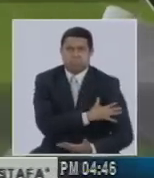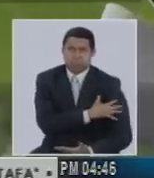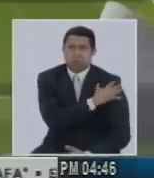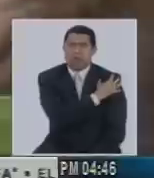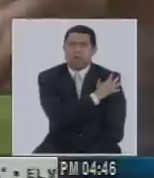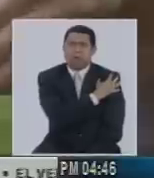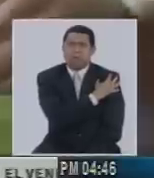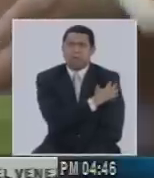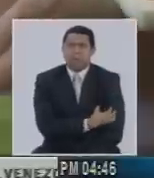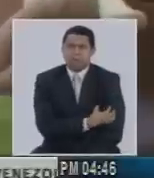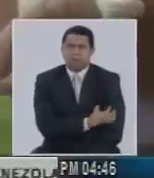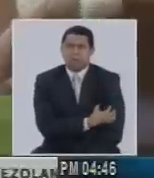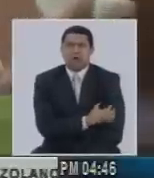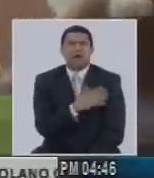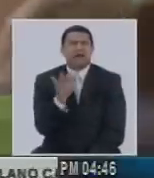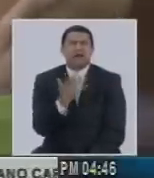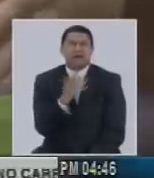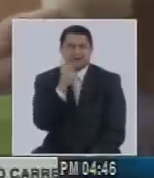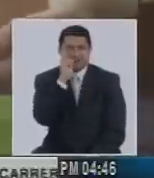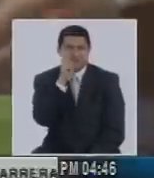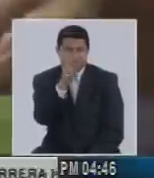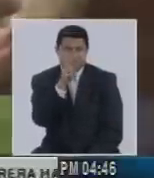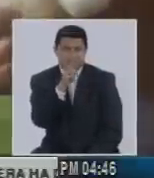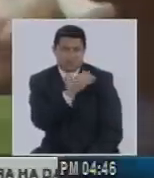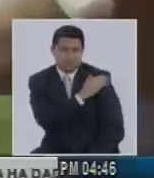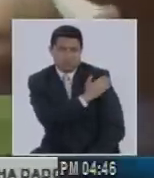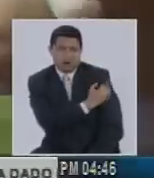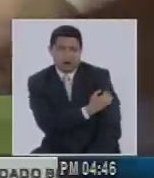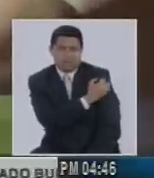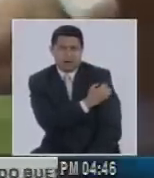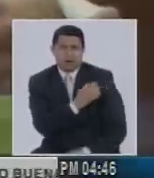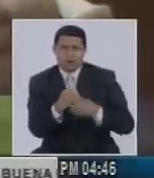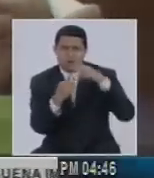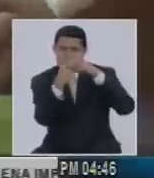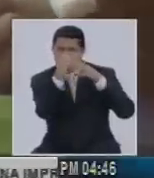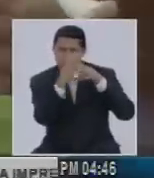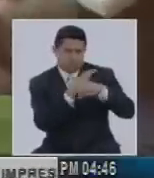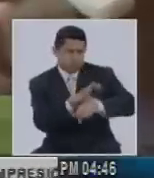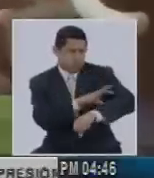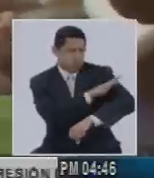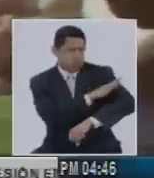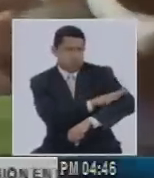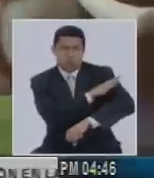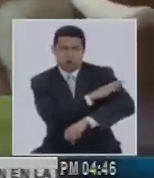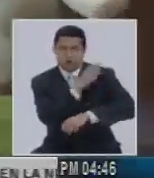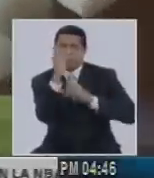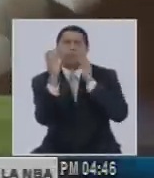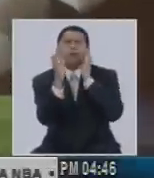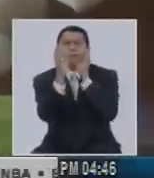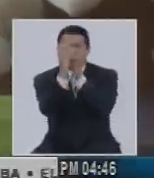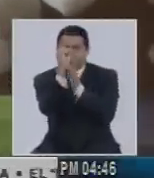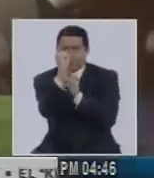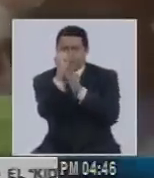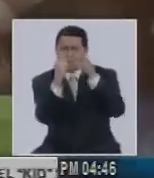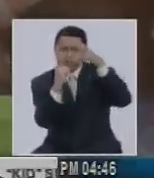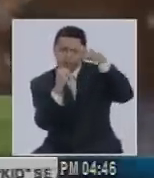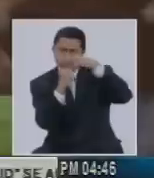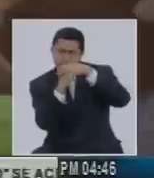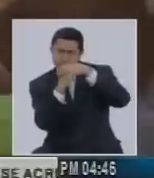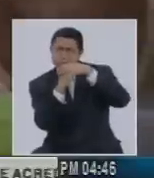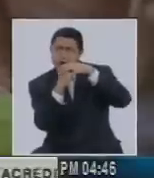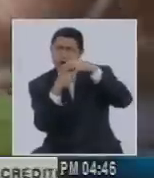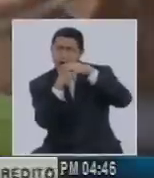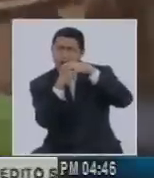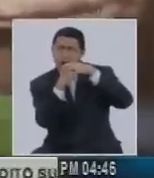baja, lo que pasa es que lo que vemos aquí abajo de la cabeza del húmero está la bursa. Y